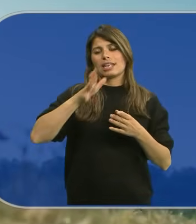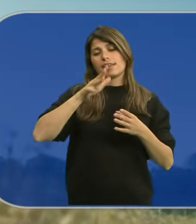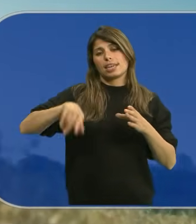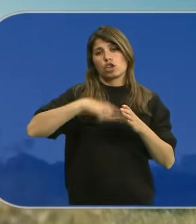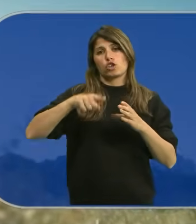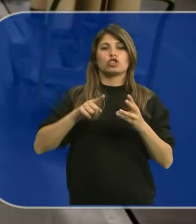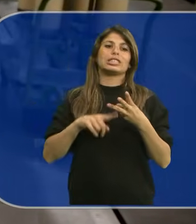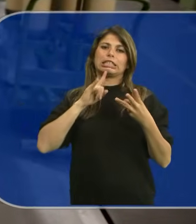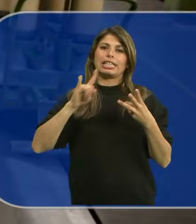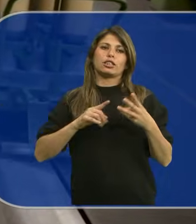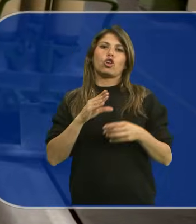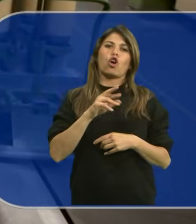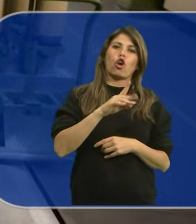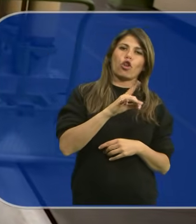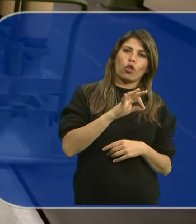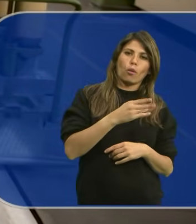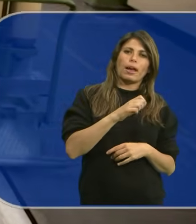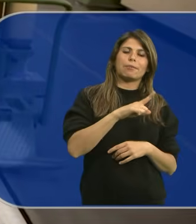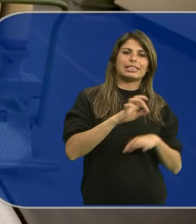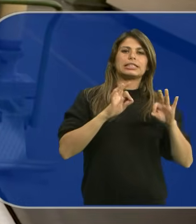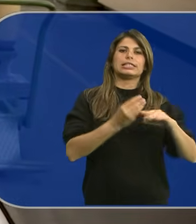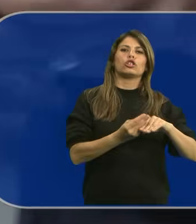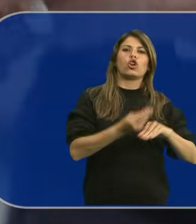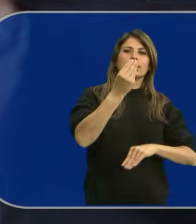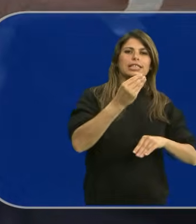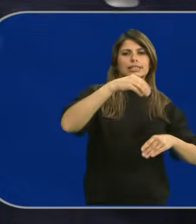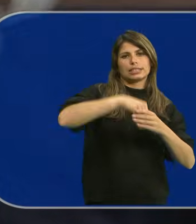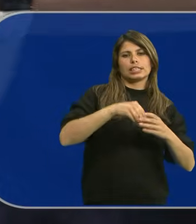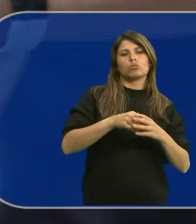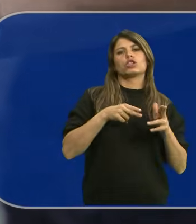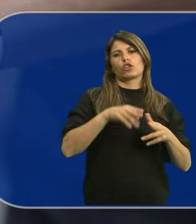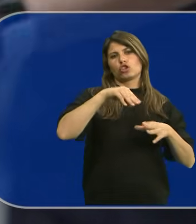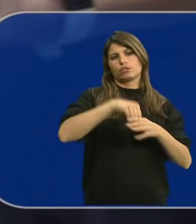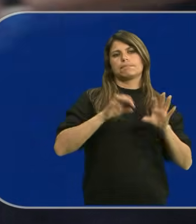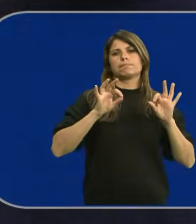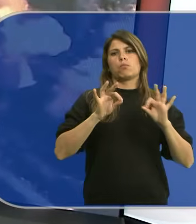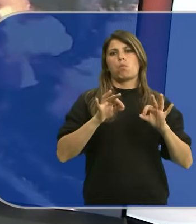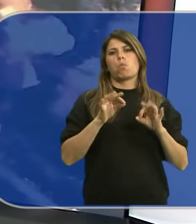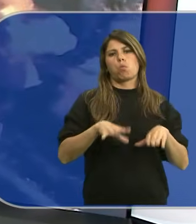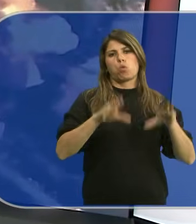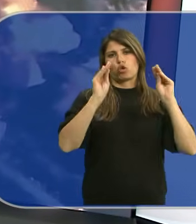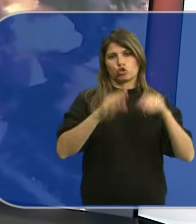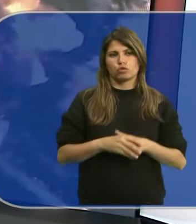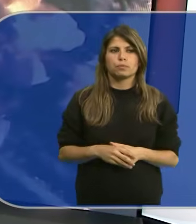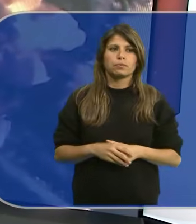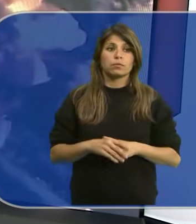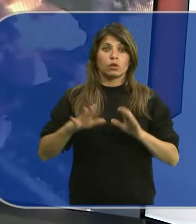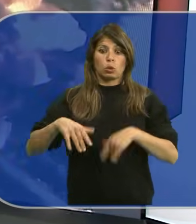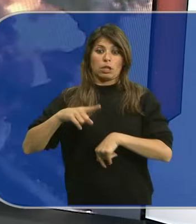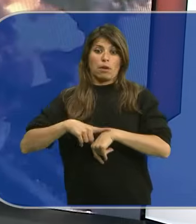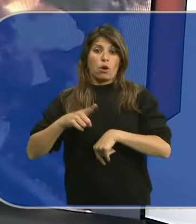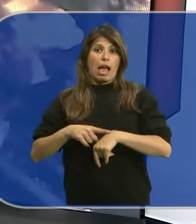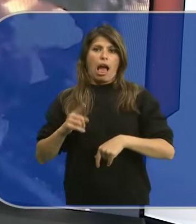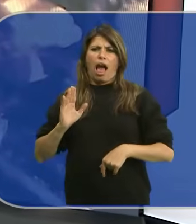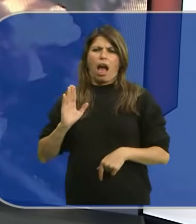Madrid y Córdoba y Rheinmetall Expal de los cohetes y la munición en Burgos. A última hora se ha evitado